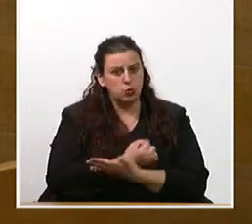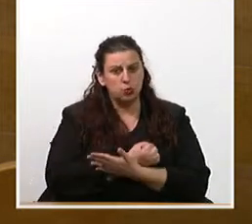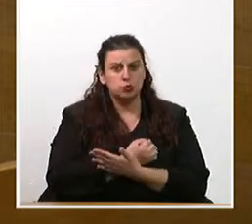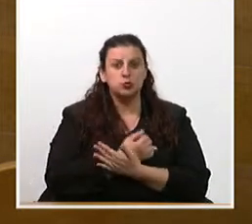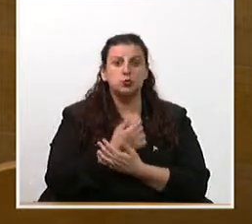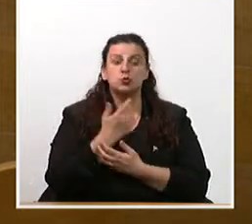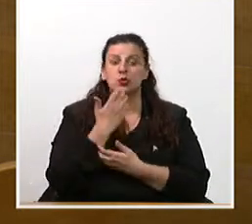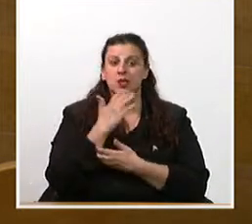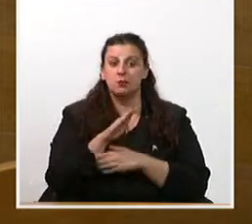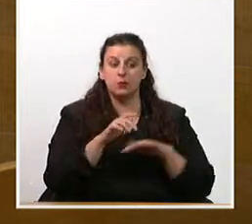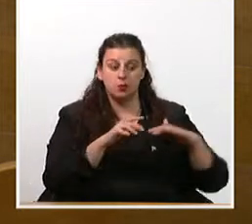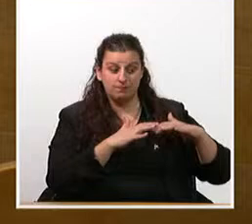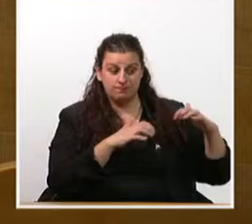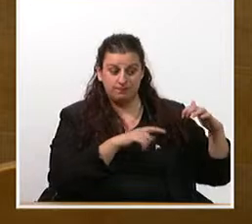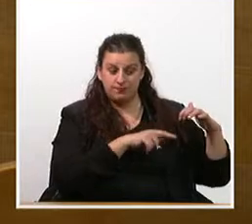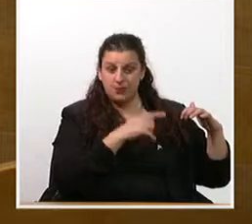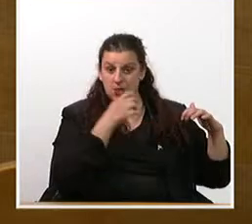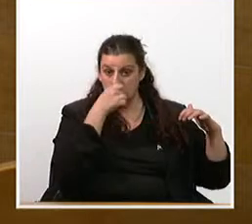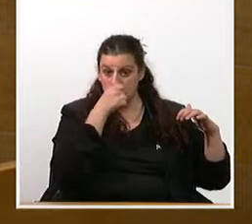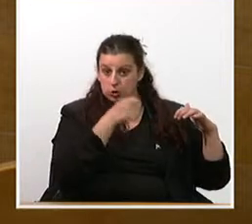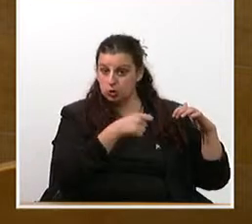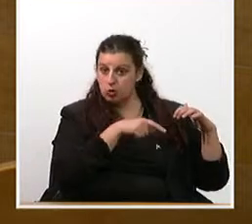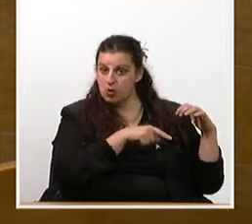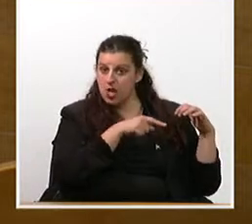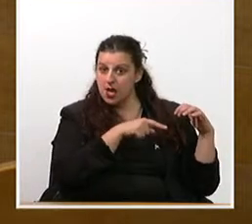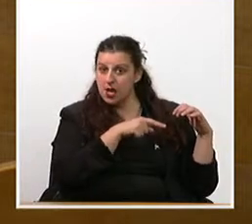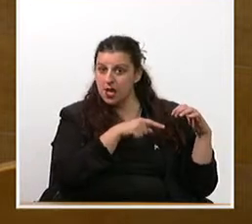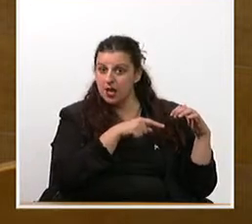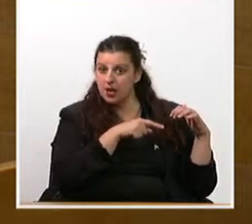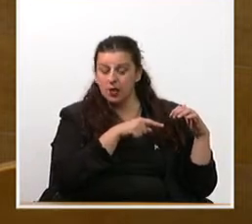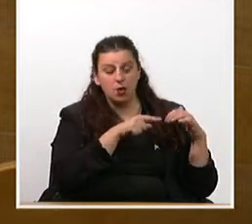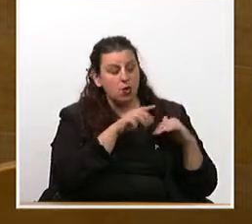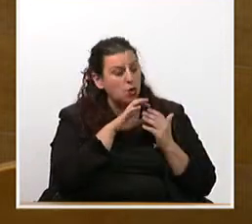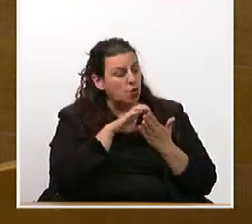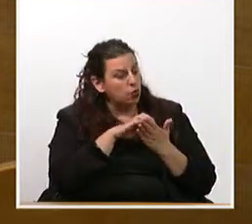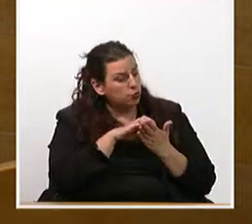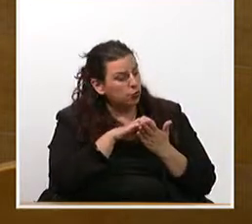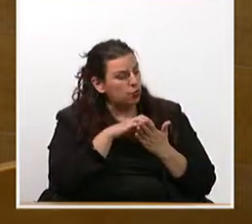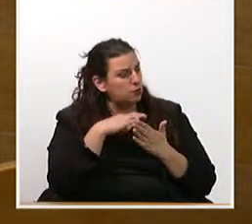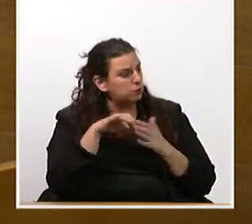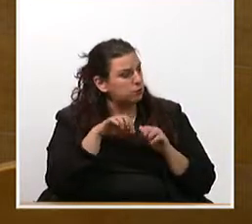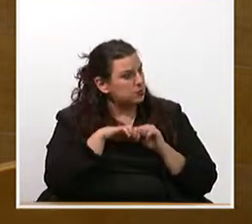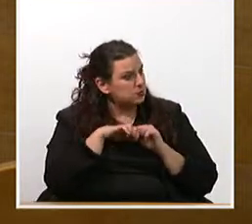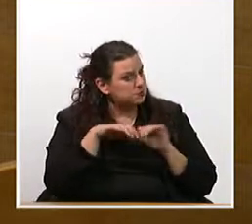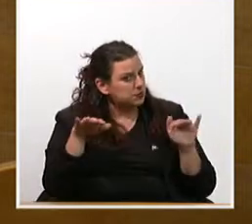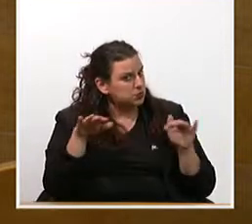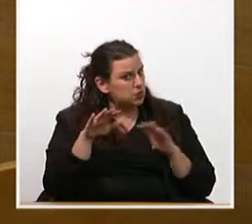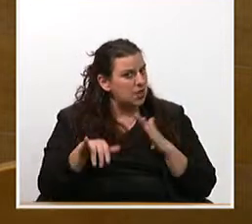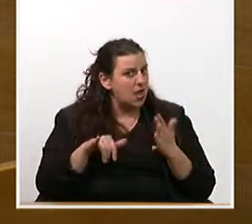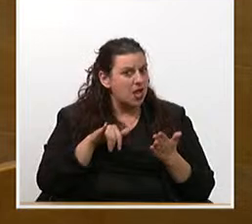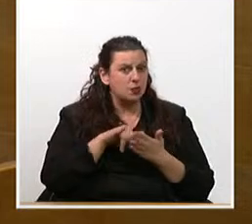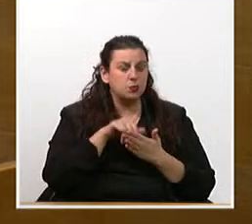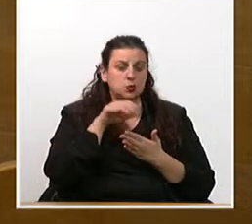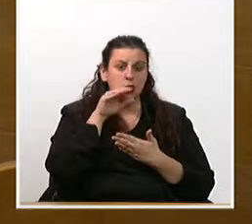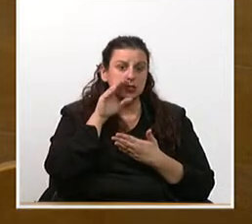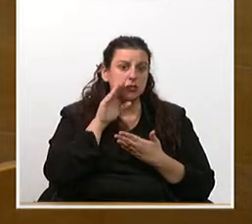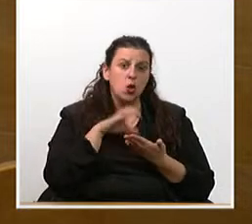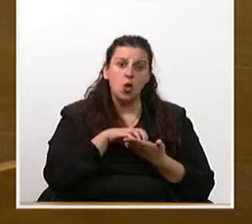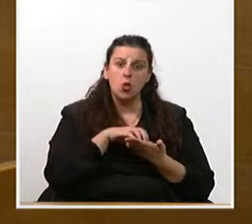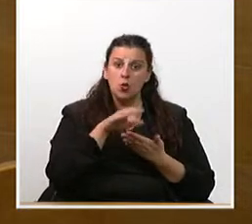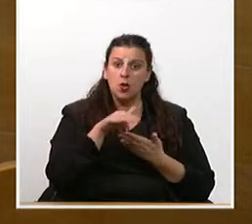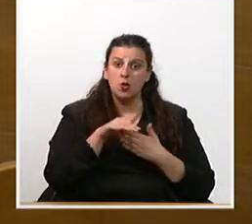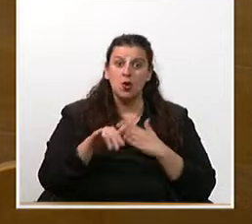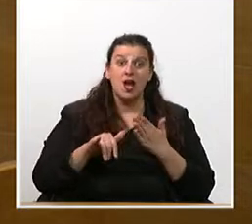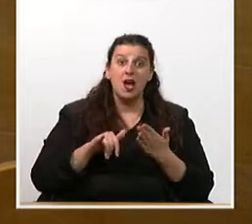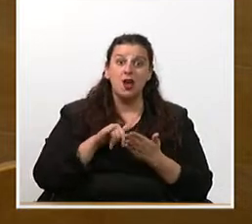bancada socialista la posibilidad de expansi que el aeroperto de castello El aeroperto de castelló